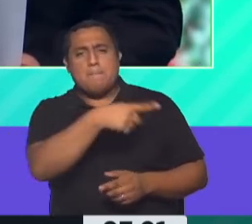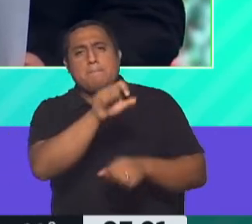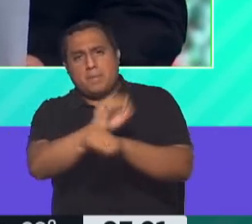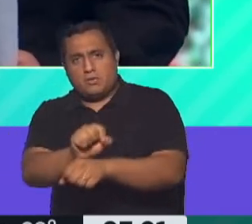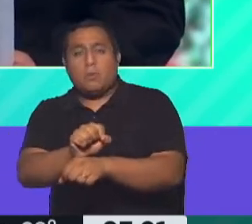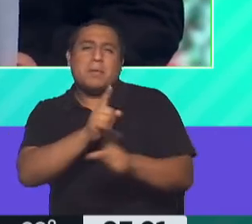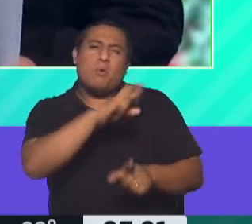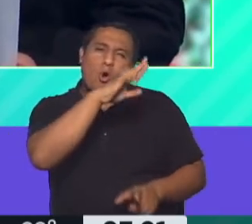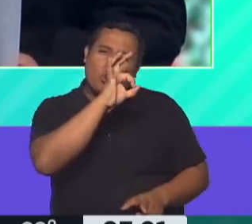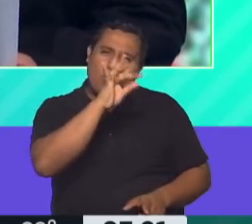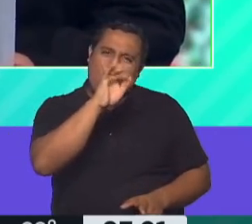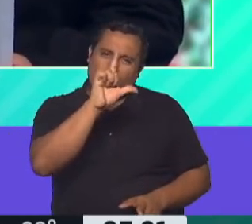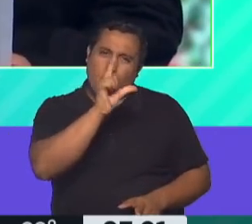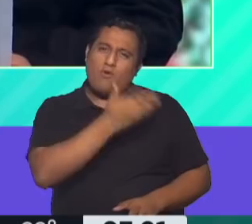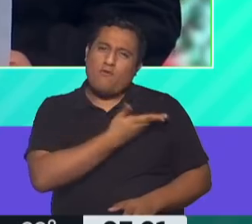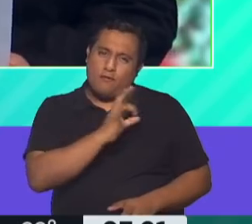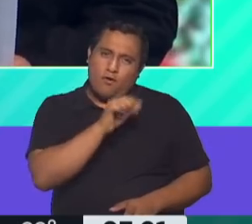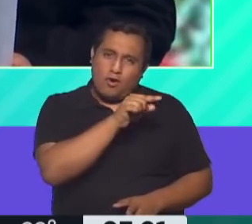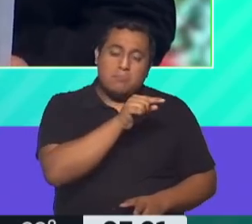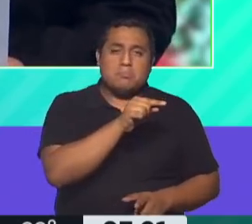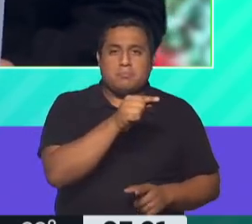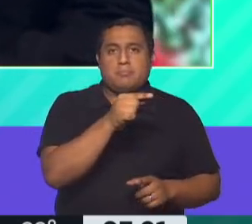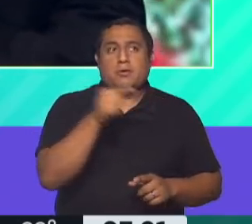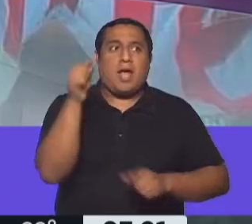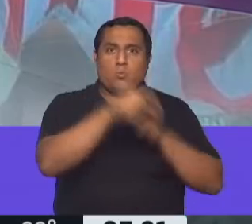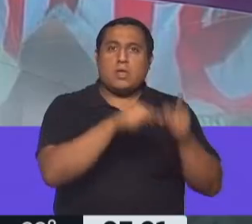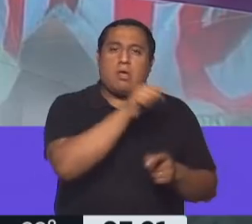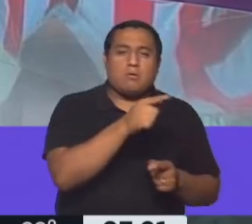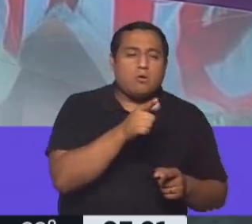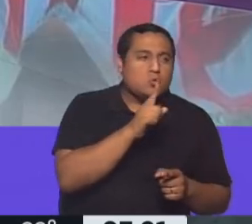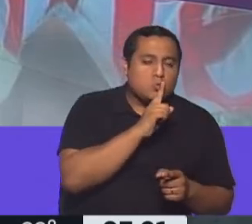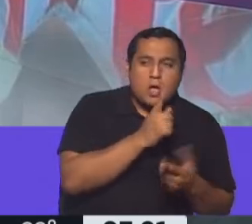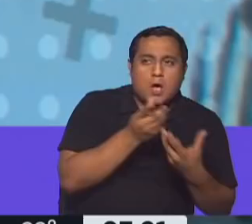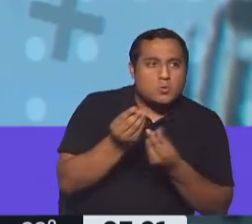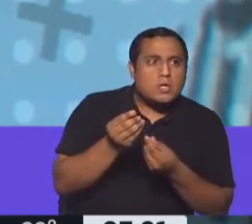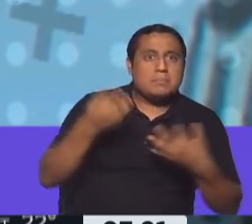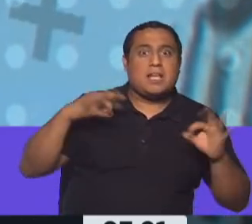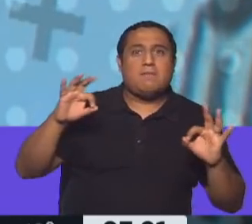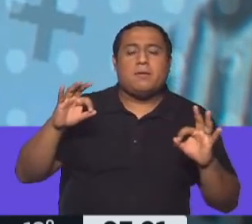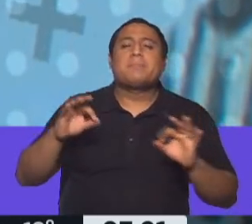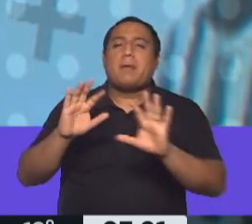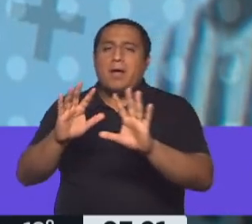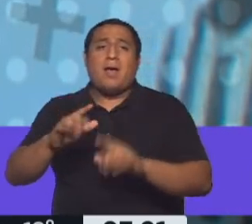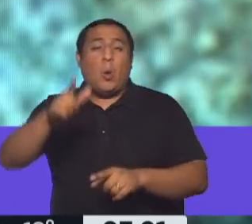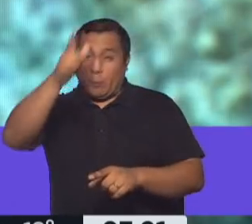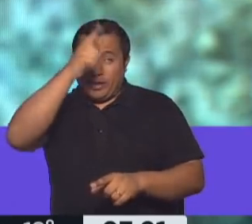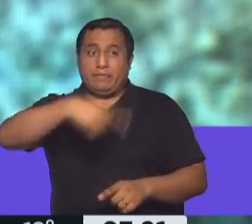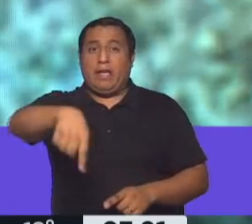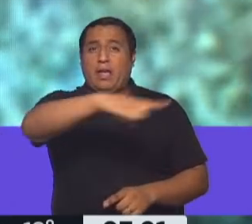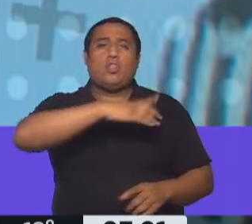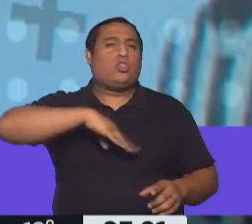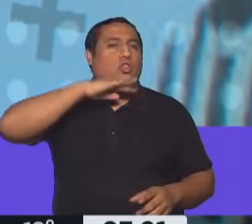Rodolfo Sam, el otro de los comisarios, acusados por el encubrimiento. Convengamos que de entrada estúpidos no son. Claramente.